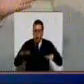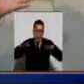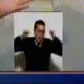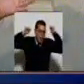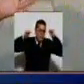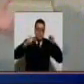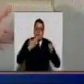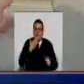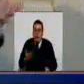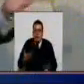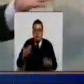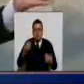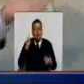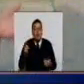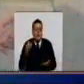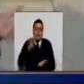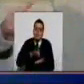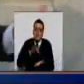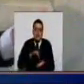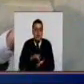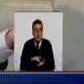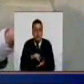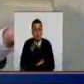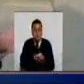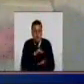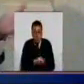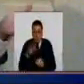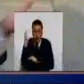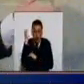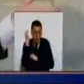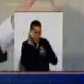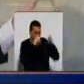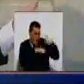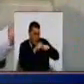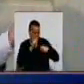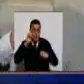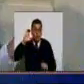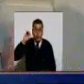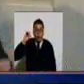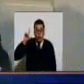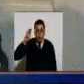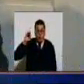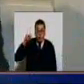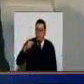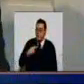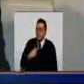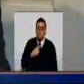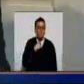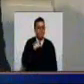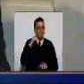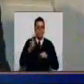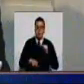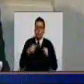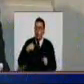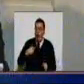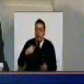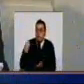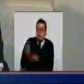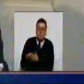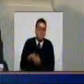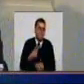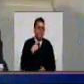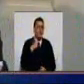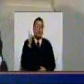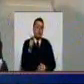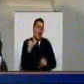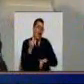chileno lo que celebra es que en las condiciones de esa subasta para Colbún era de mucho riesgo meterse en un negocio como